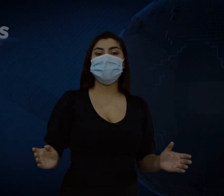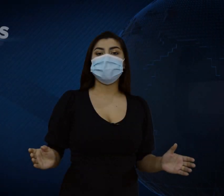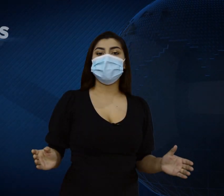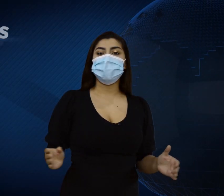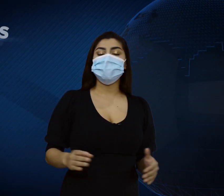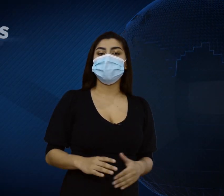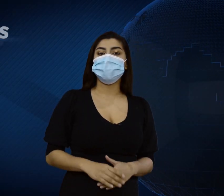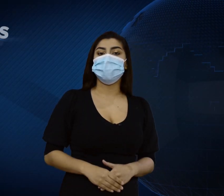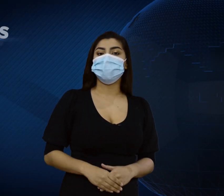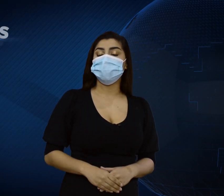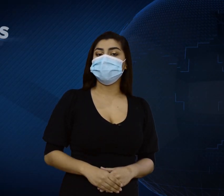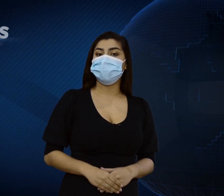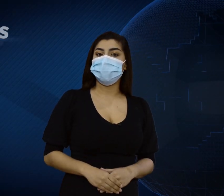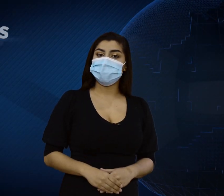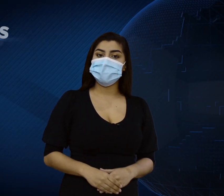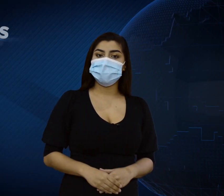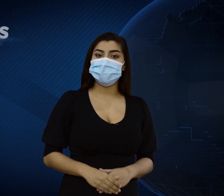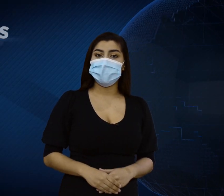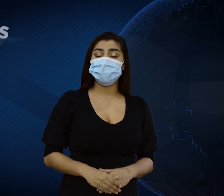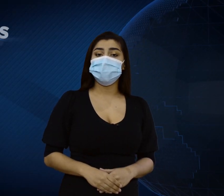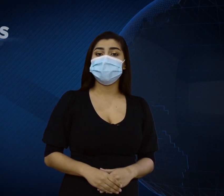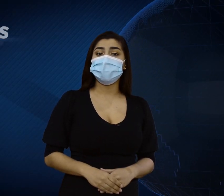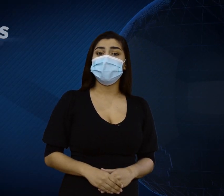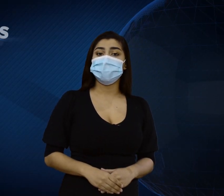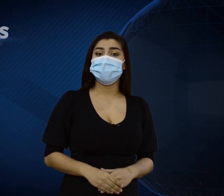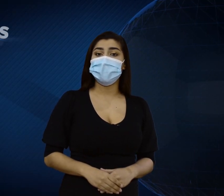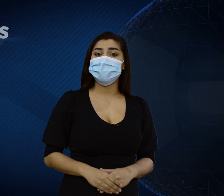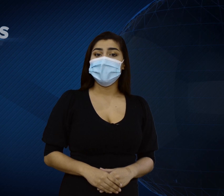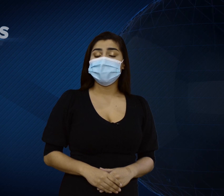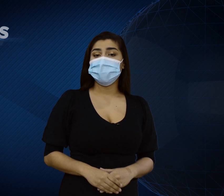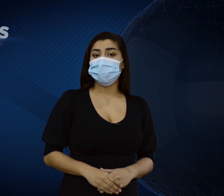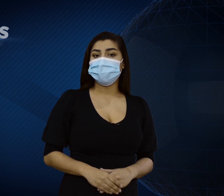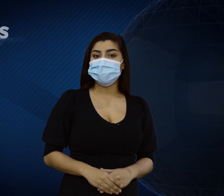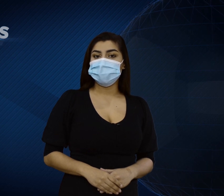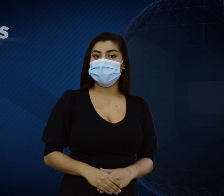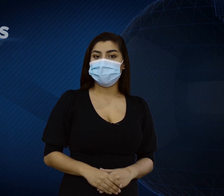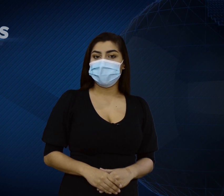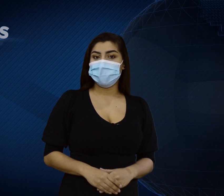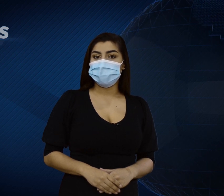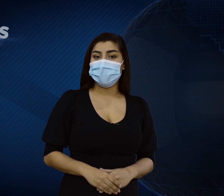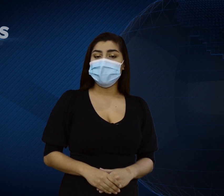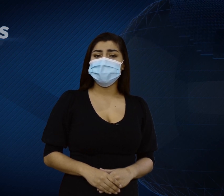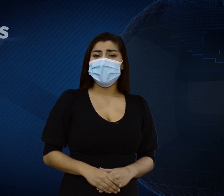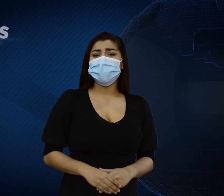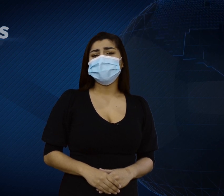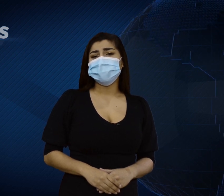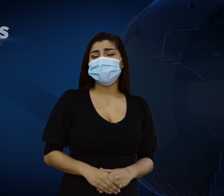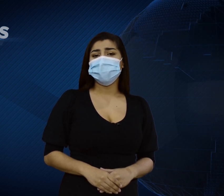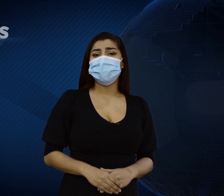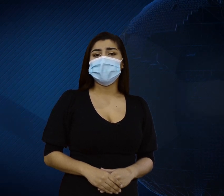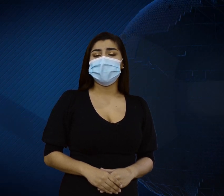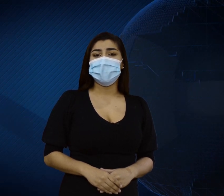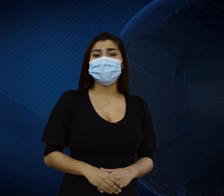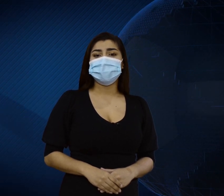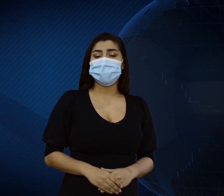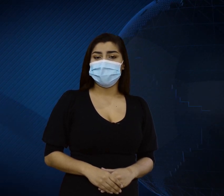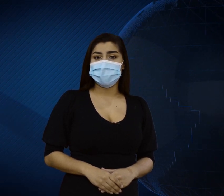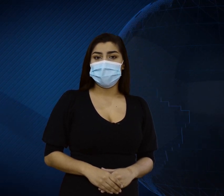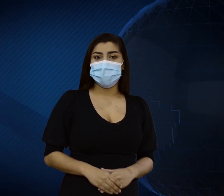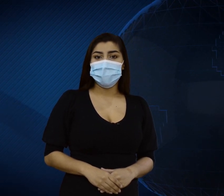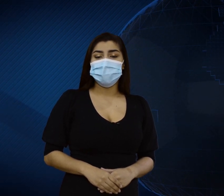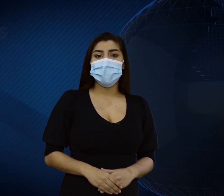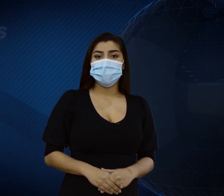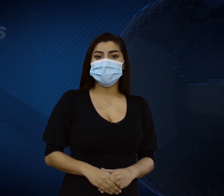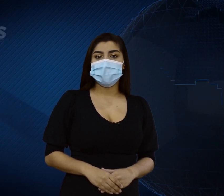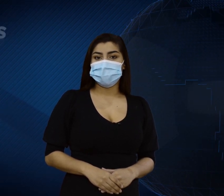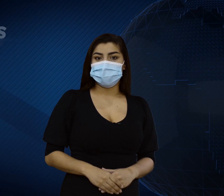El Ministerio de Salud mostró su informe semanal con los datos actuales del COVID-19 en el país, contrastando con la realidad de